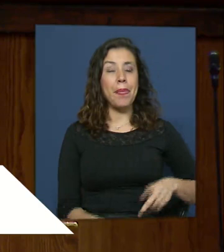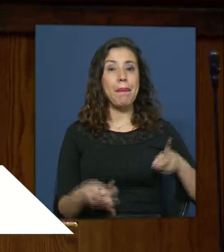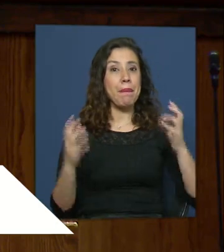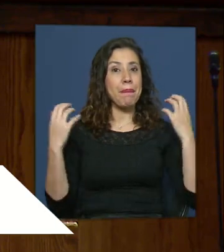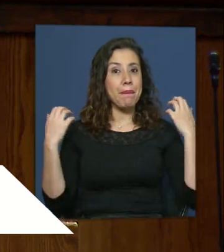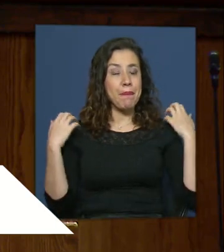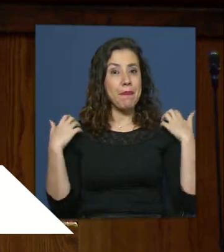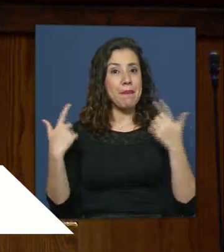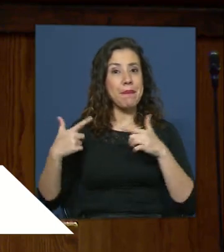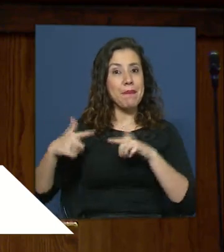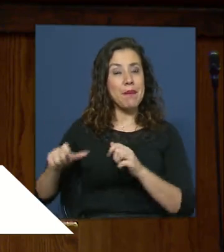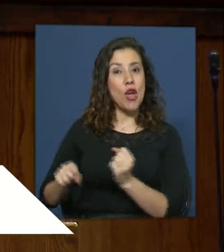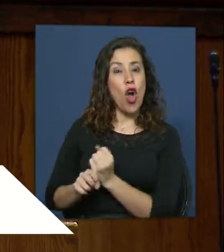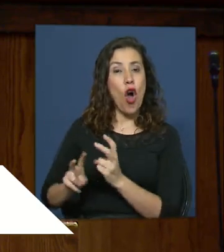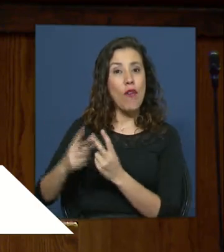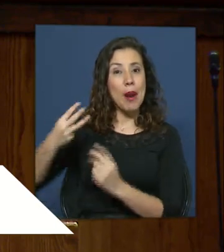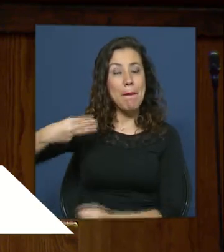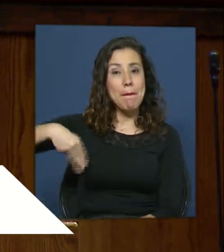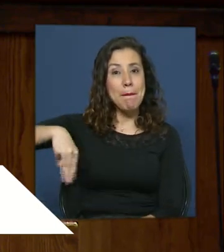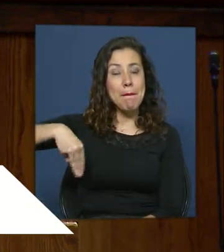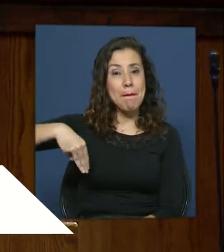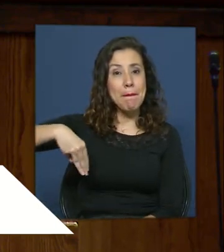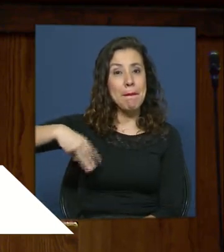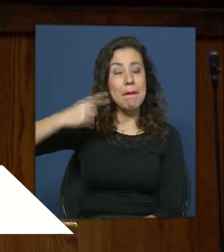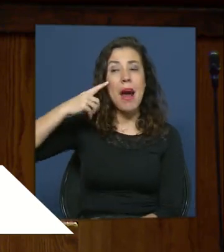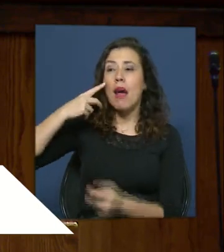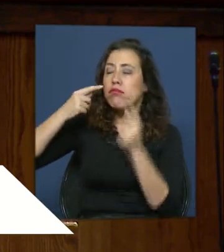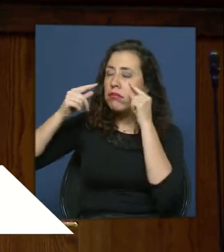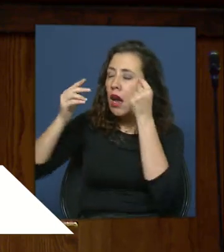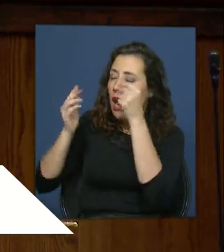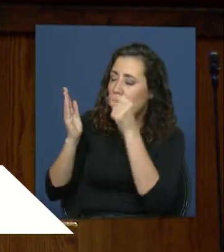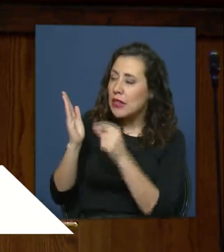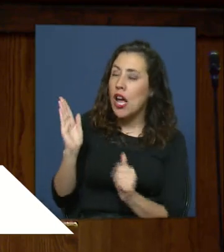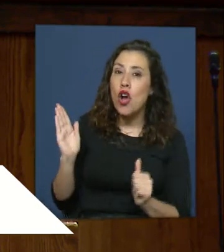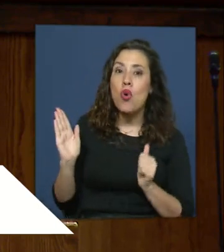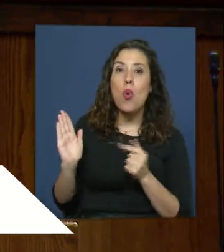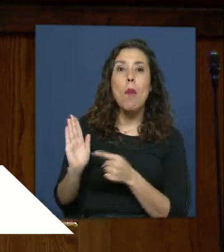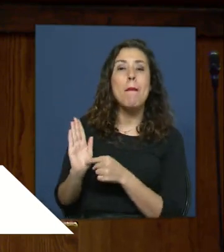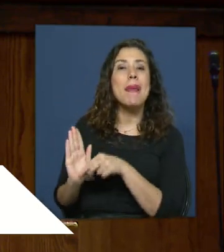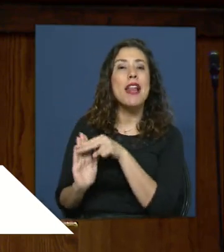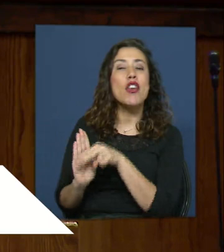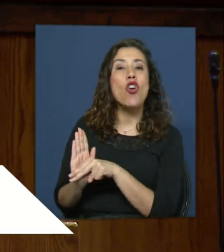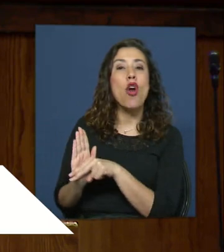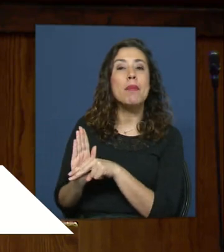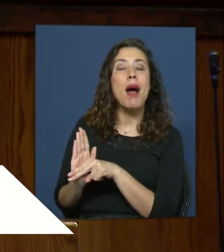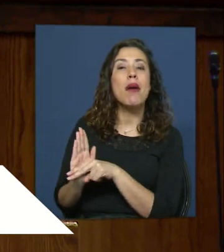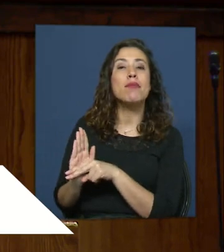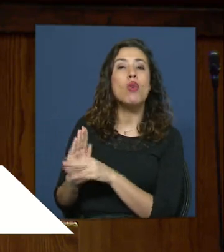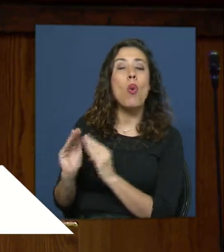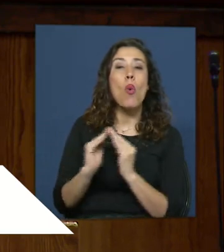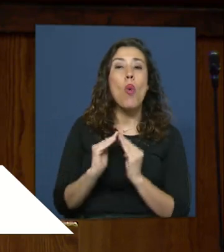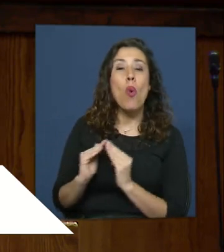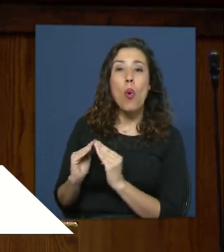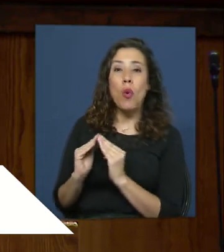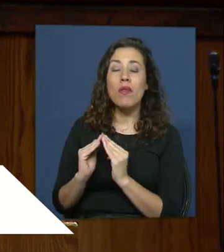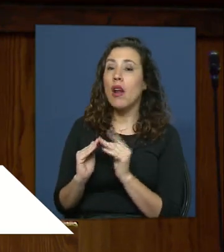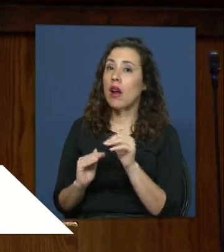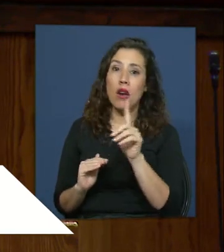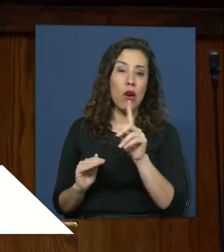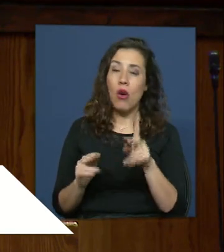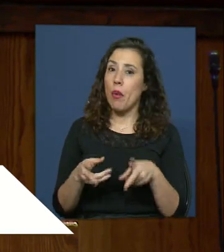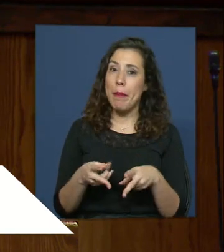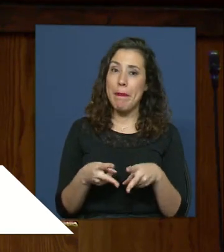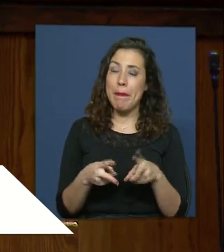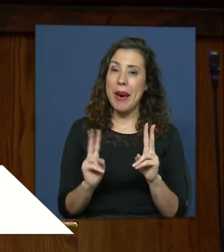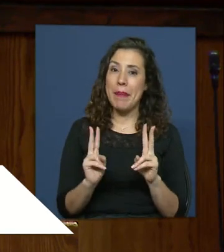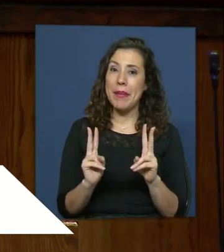de la Dirección de Obras Municipales para revisar el cumplimiento de las normas urbanísticas no permite